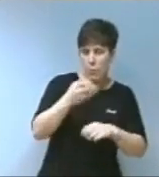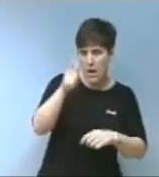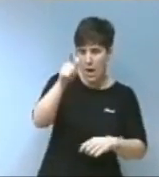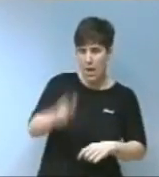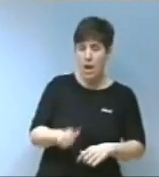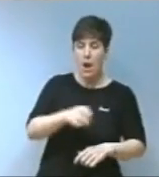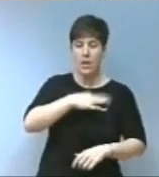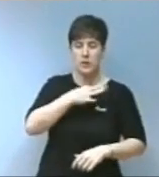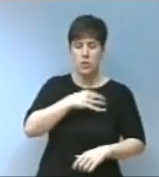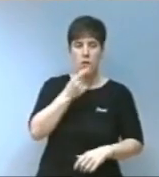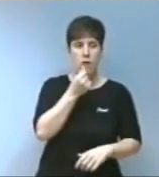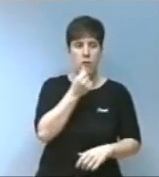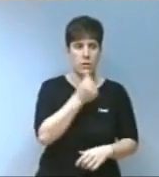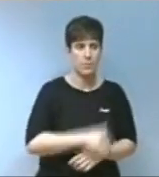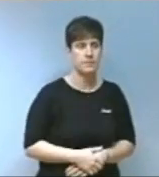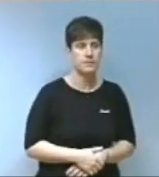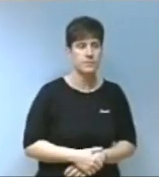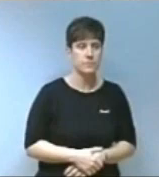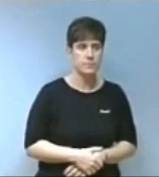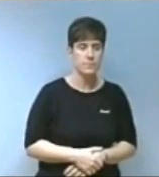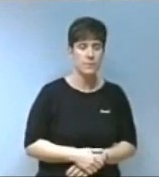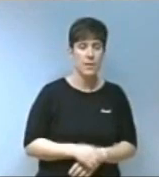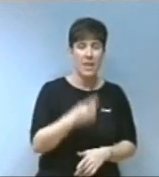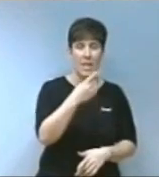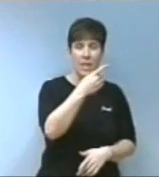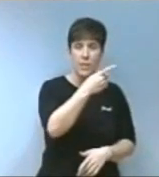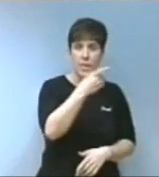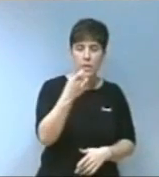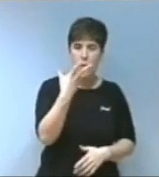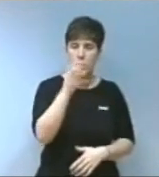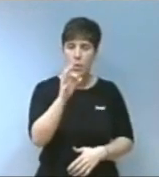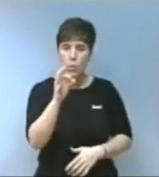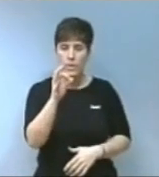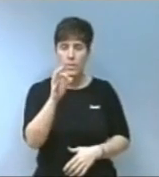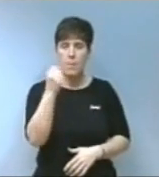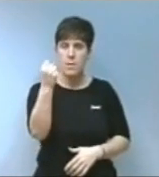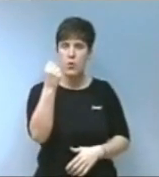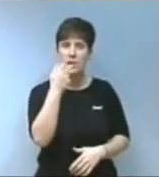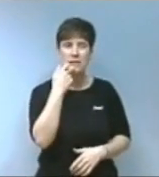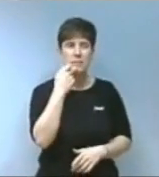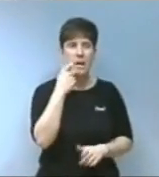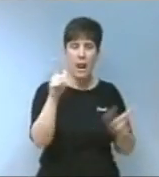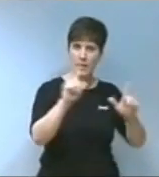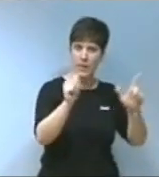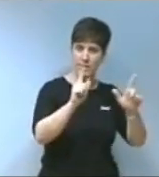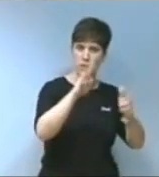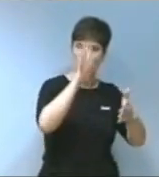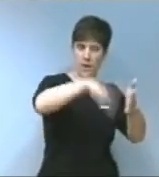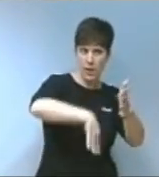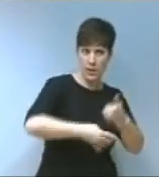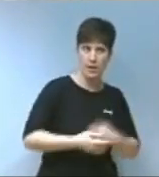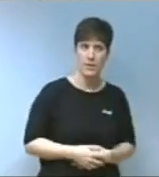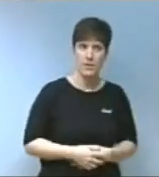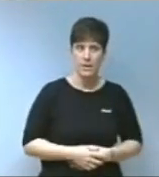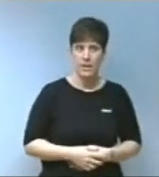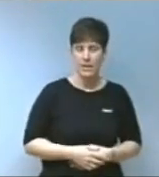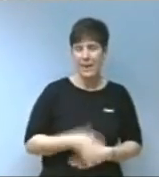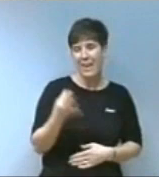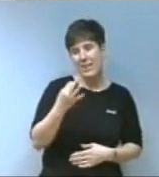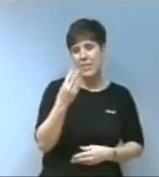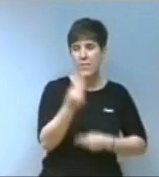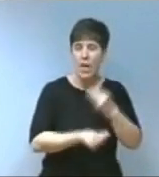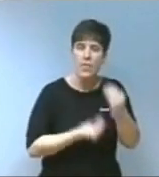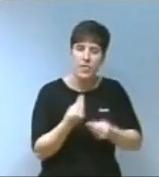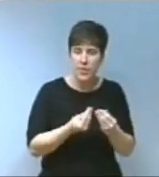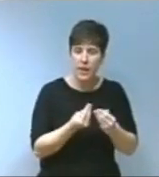dependencia. 150 millones para TV3. Señor Puig, ¿qué tiene que hacer Telecompromís? Bueno, ya no es